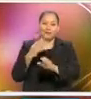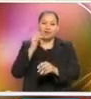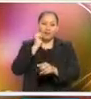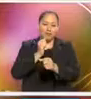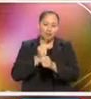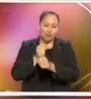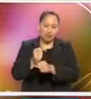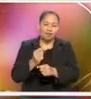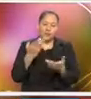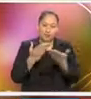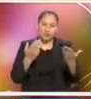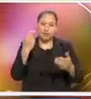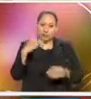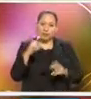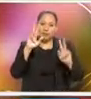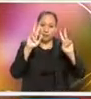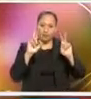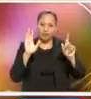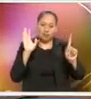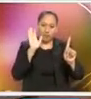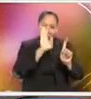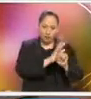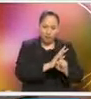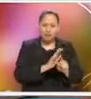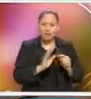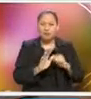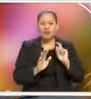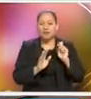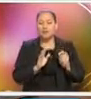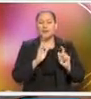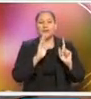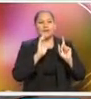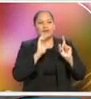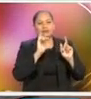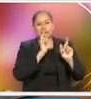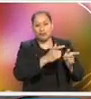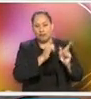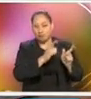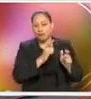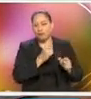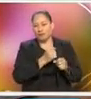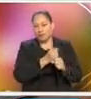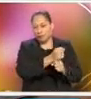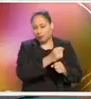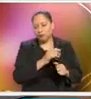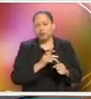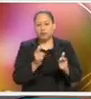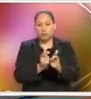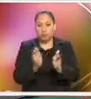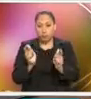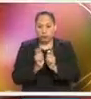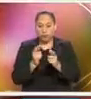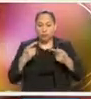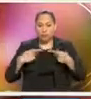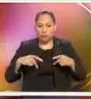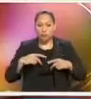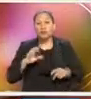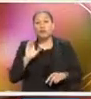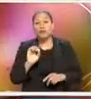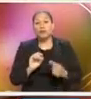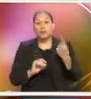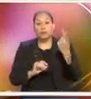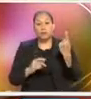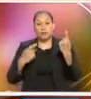lo conocemos como bullying. ¿Y qué es el bullying? Bueno, el bullying es un grupo de personas o una persona